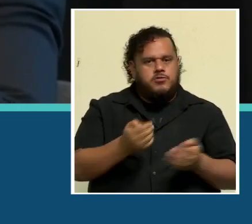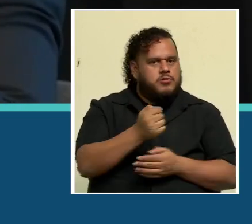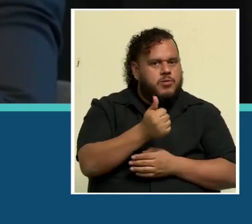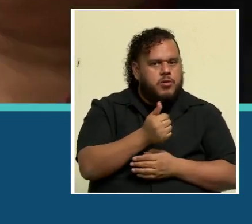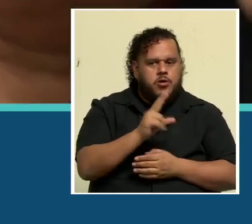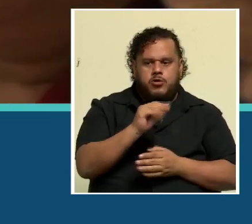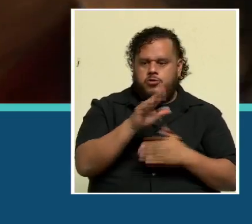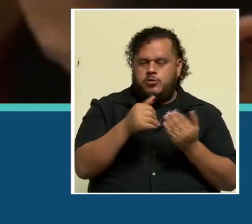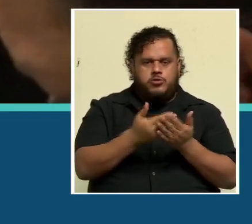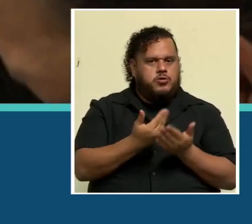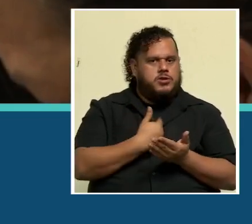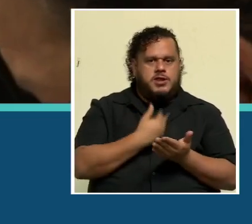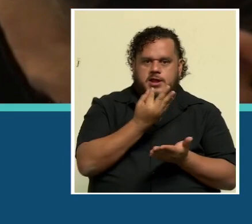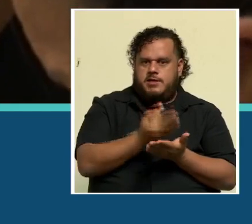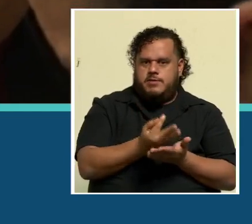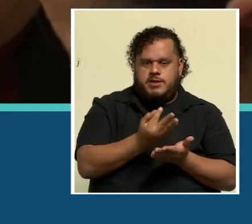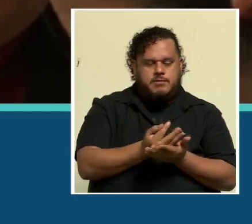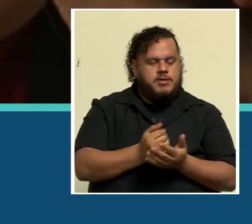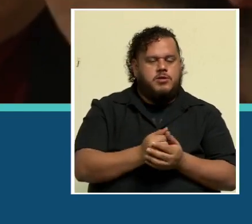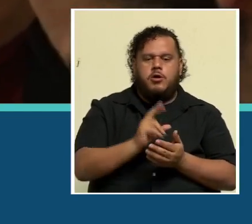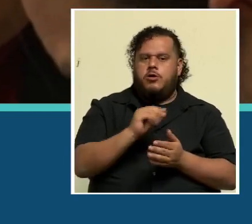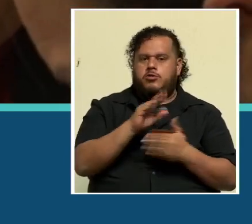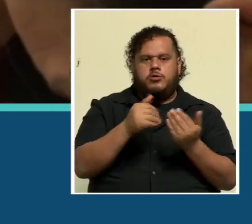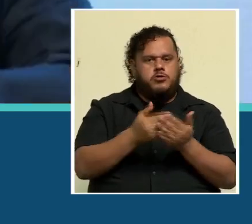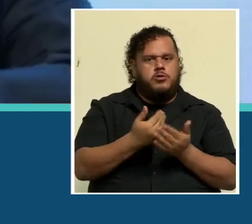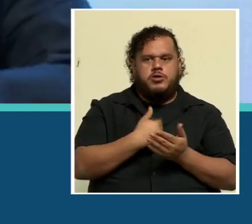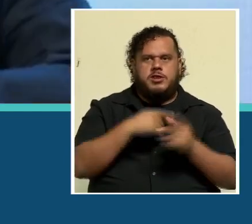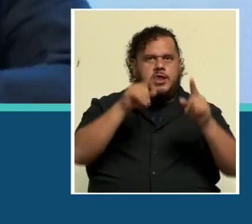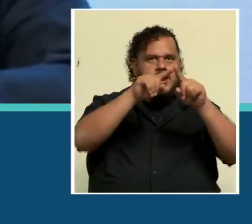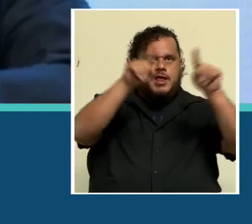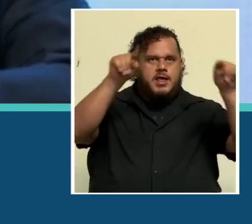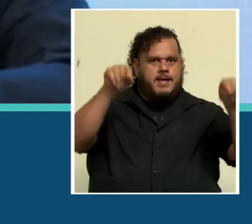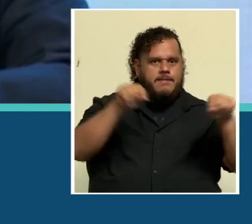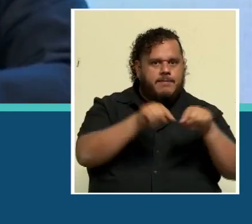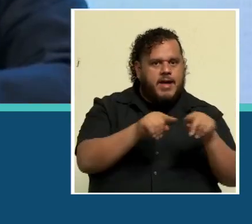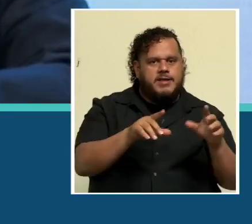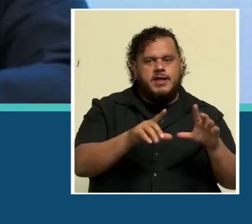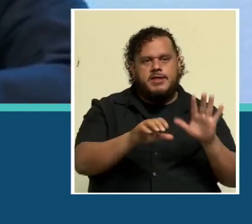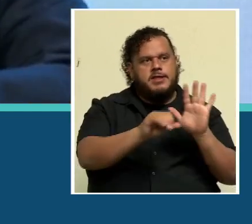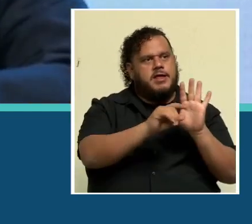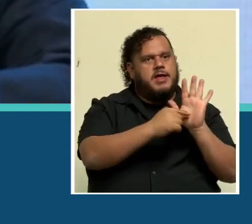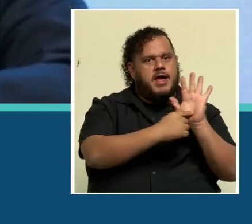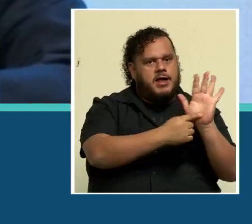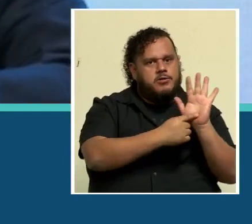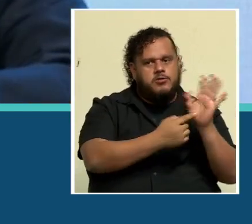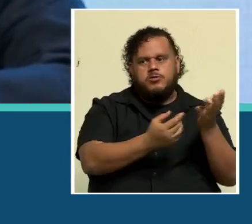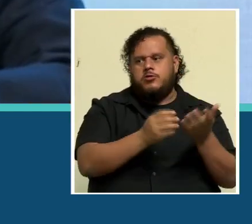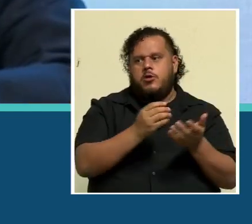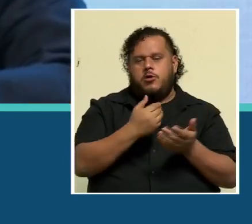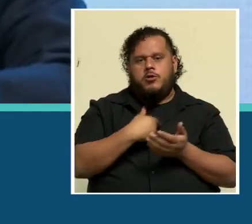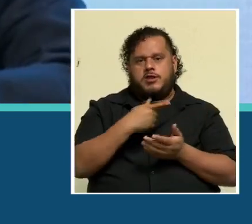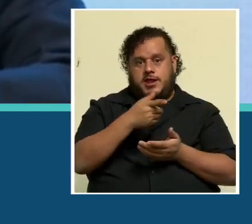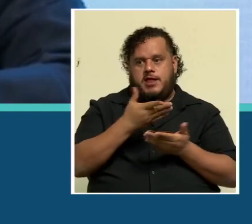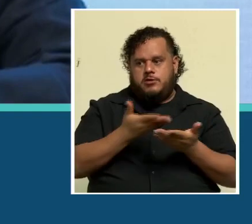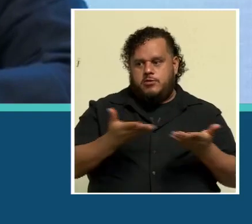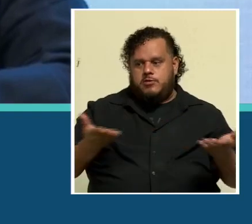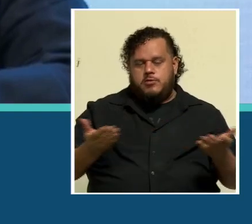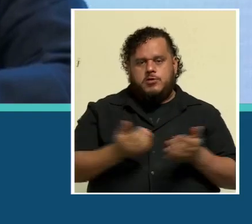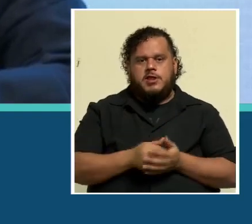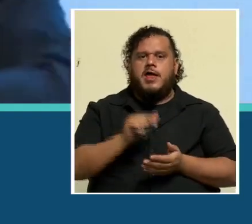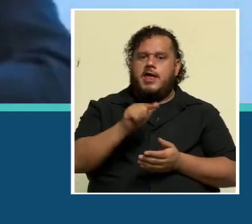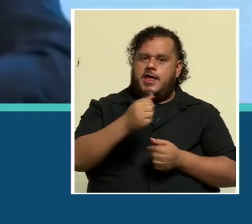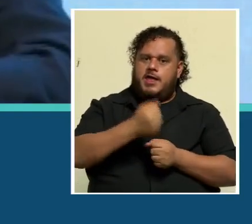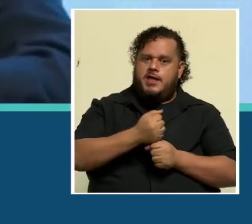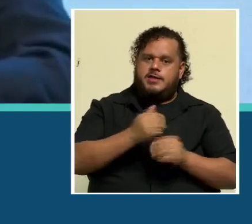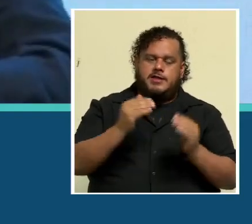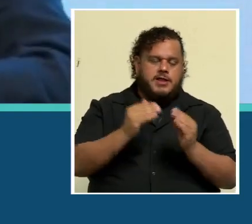todos tienen el financiamiento, no todos tienen vallas, no todos, ¿verdad?, disponen de esos recursos. Entonces, esa tarea